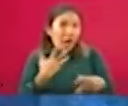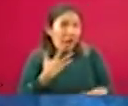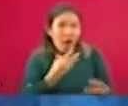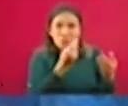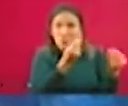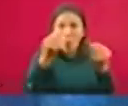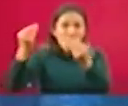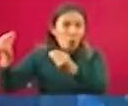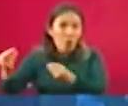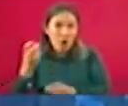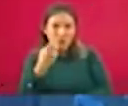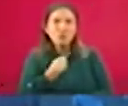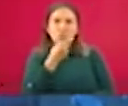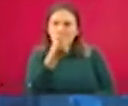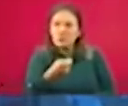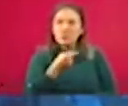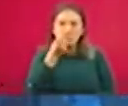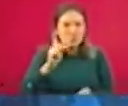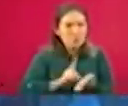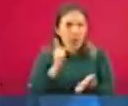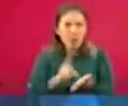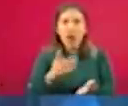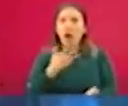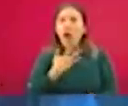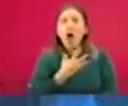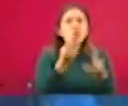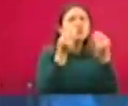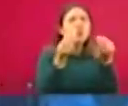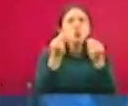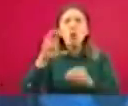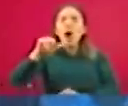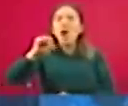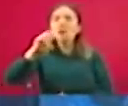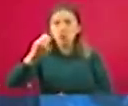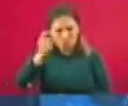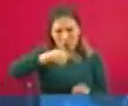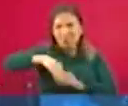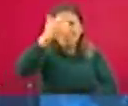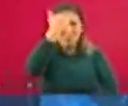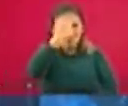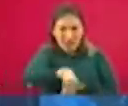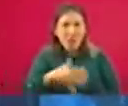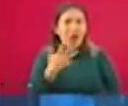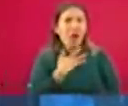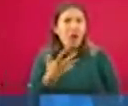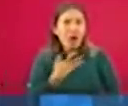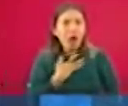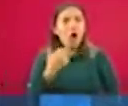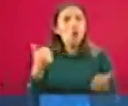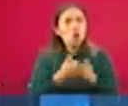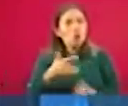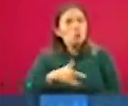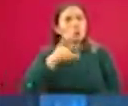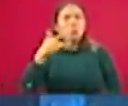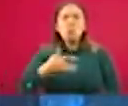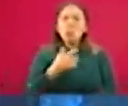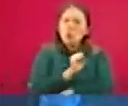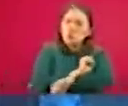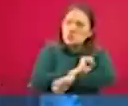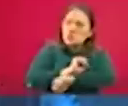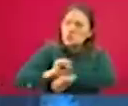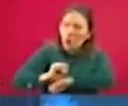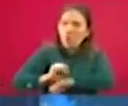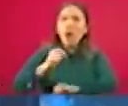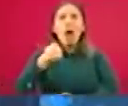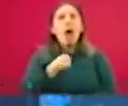síntomas, es el gran conjunto. Lo que queremos es que ese conjunto sea enorme, que ese conjunto llegue al 70% de